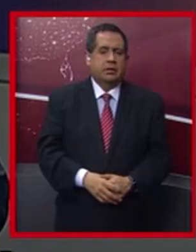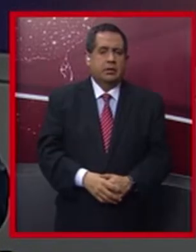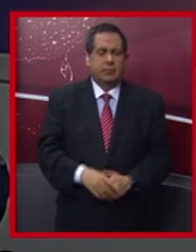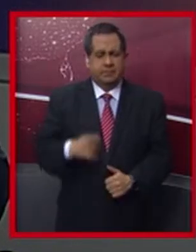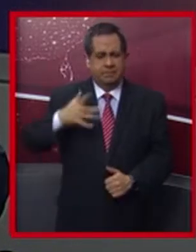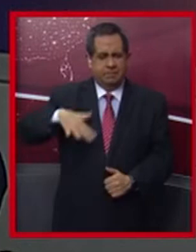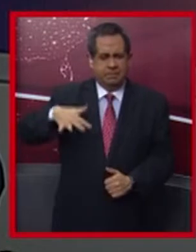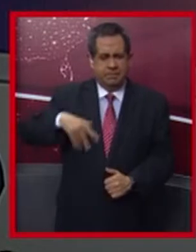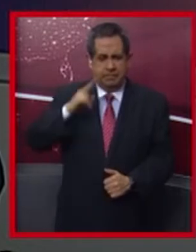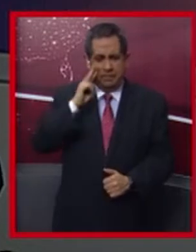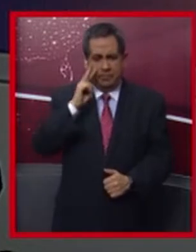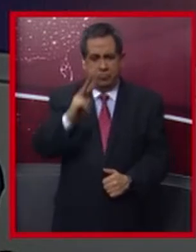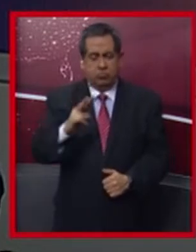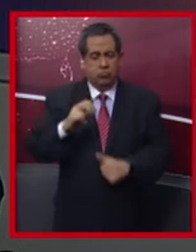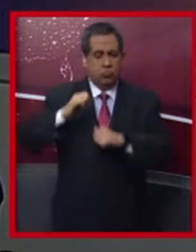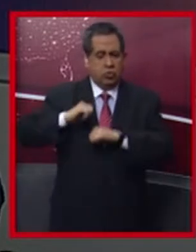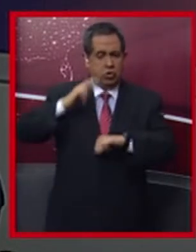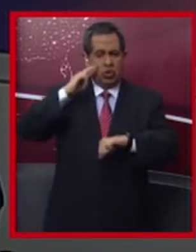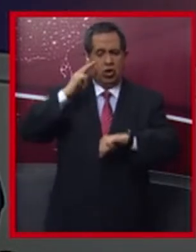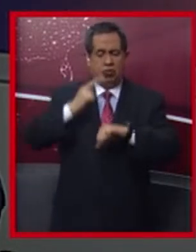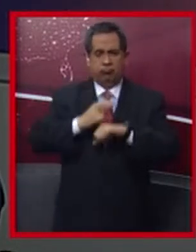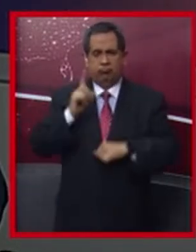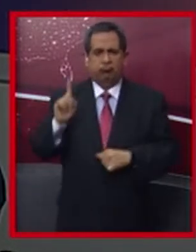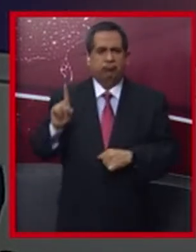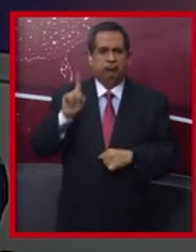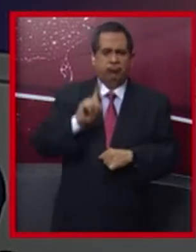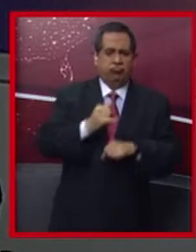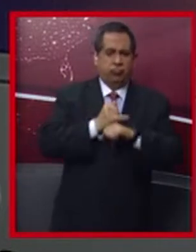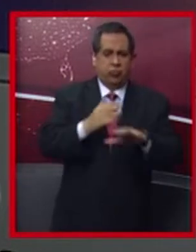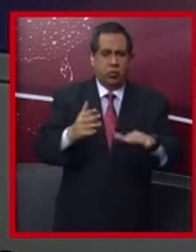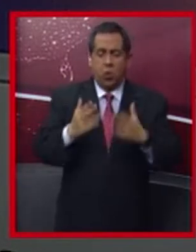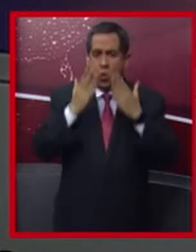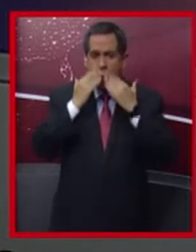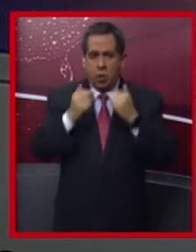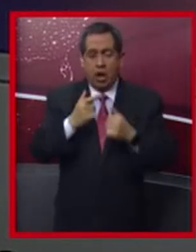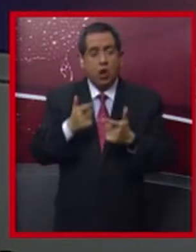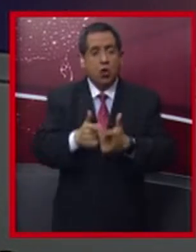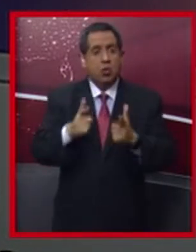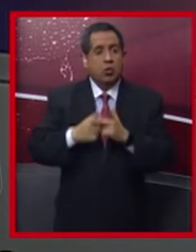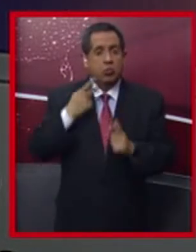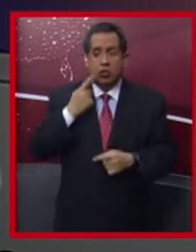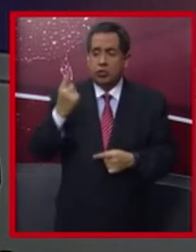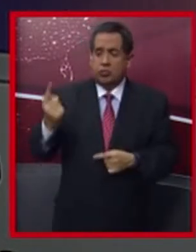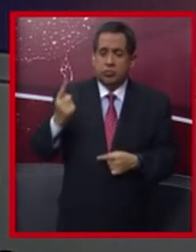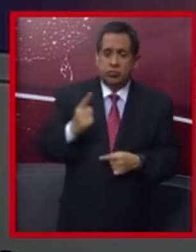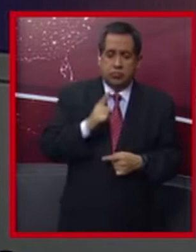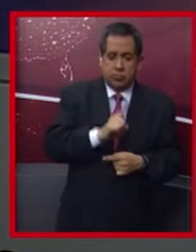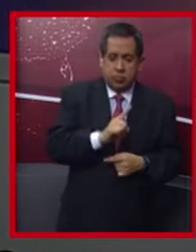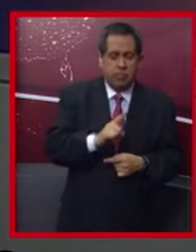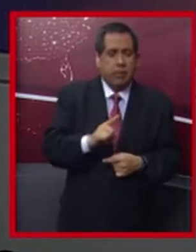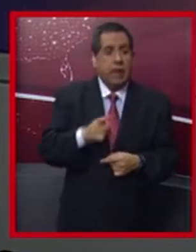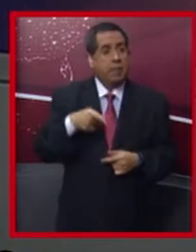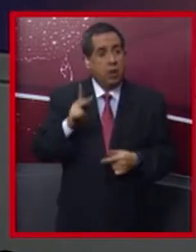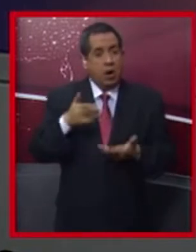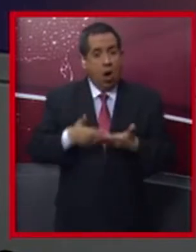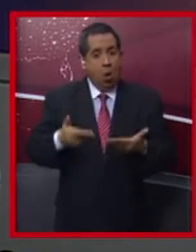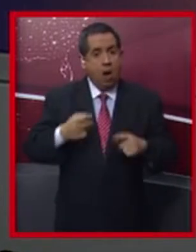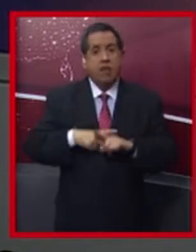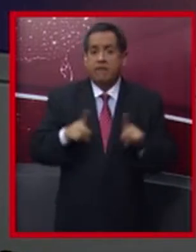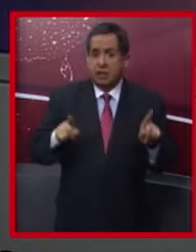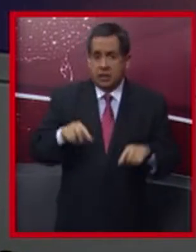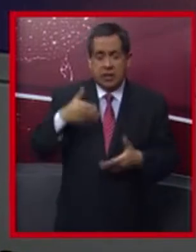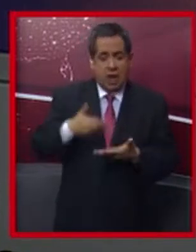habíamos observado que cuando el Ombudsman presenta este informe no hay intervención de los grupos parlamentarios. Sin embargo, en esta ocasión cambió el